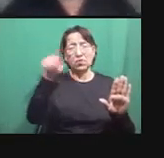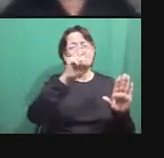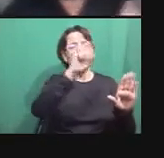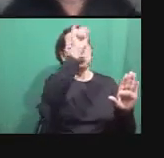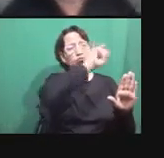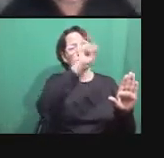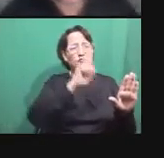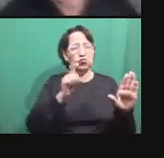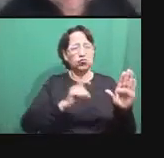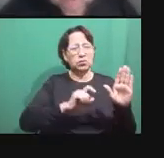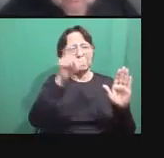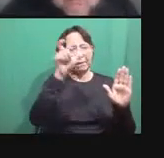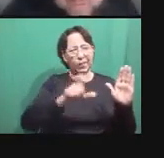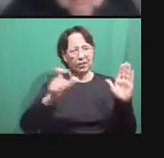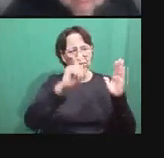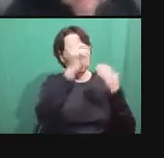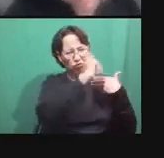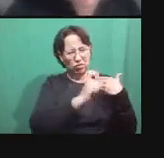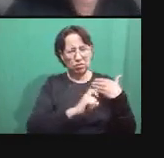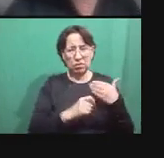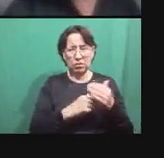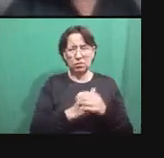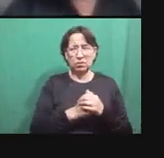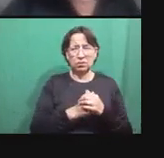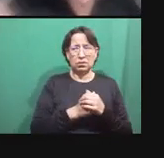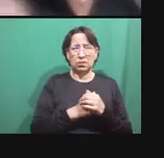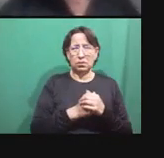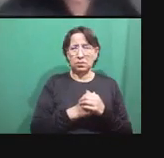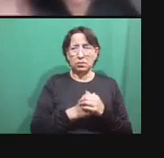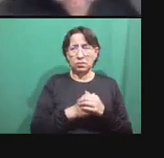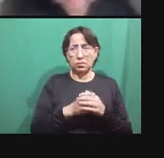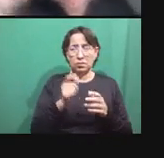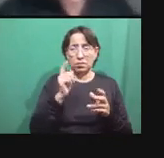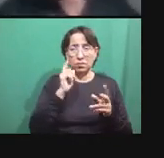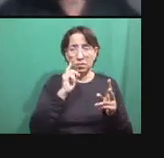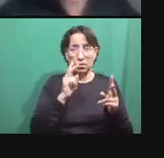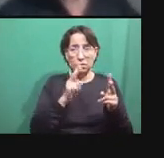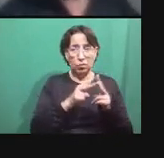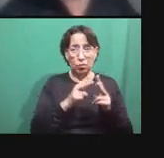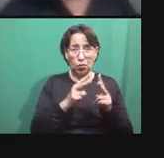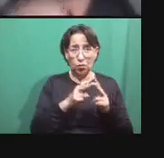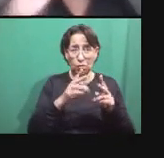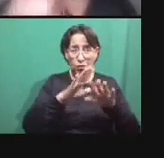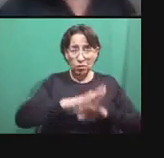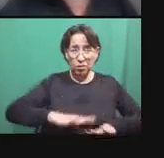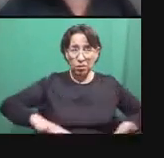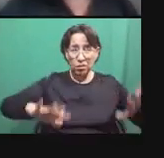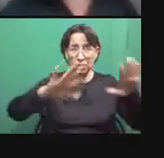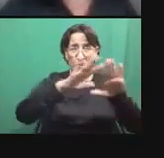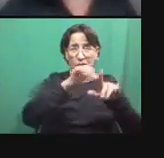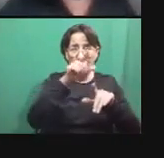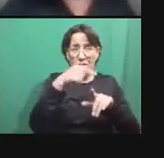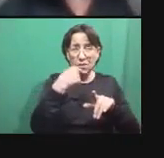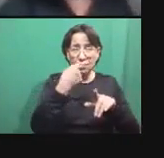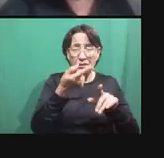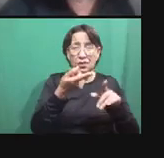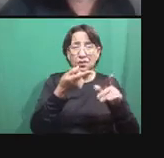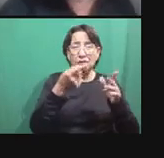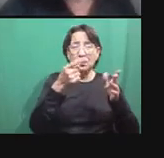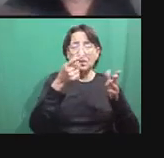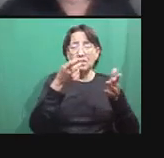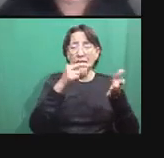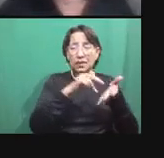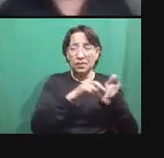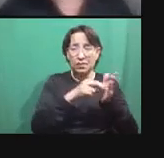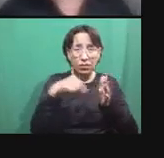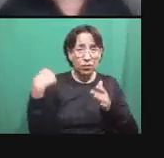yo me pregunto cómo es posible que desconozcan todas las instancias de estilos arquitectónicos que subyacen allí y no quieran negociar con ellos, con estos